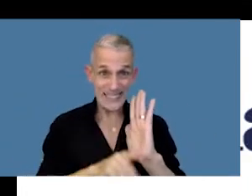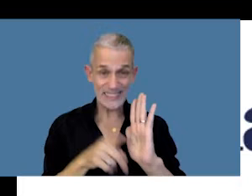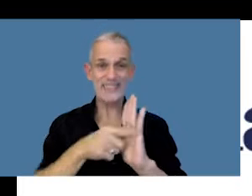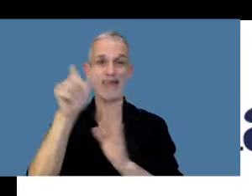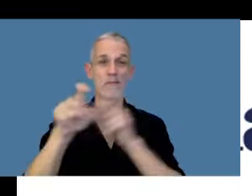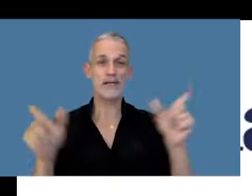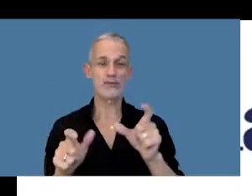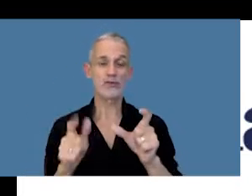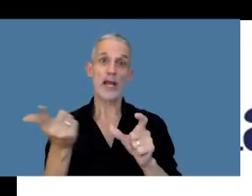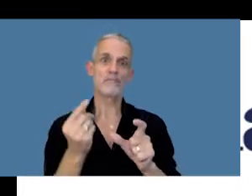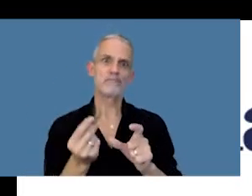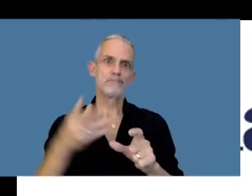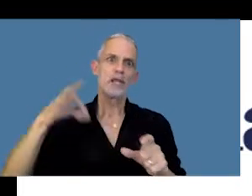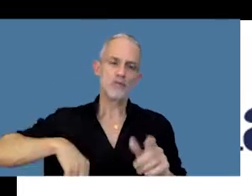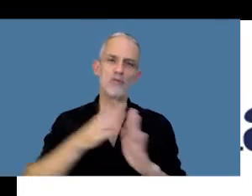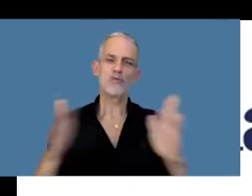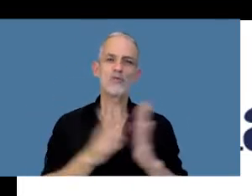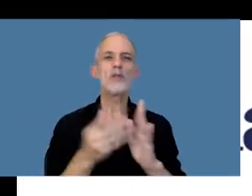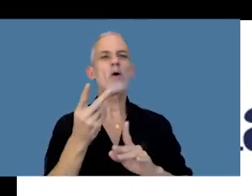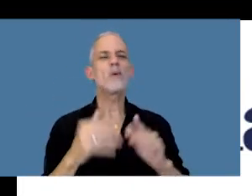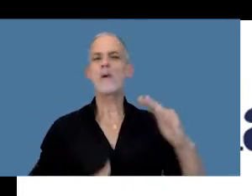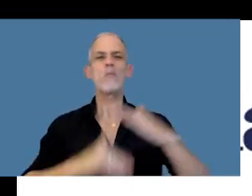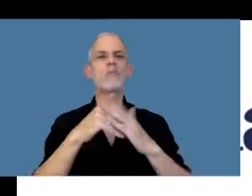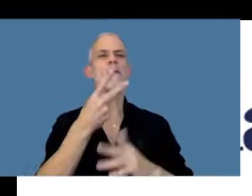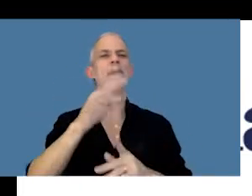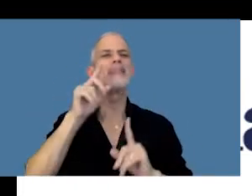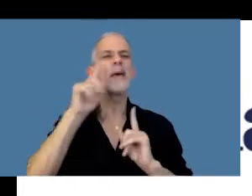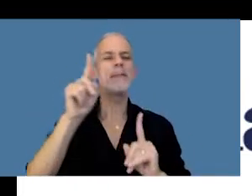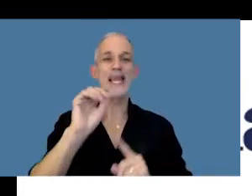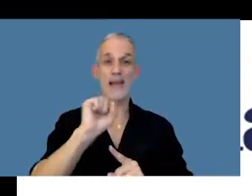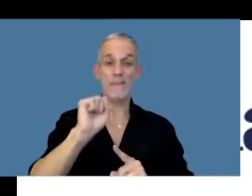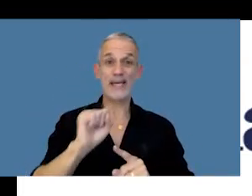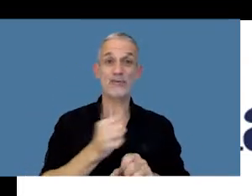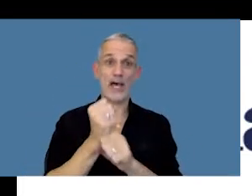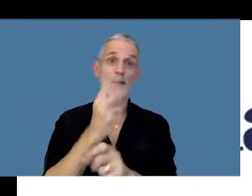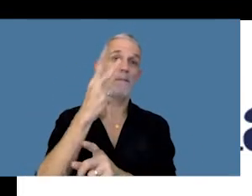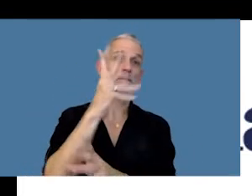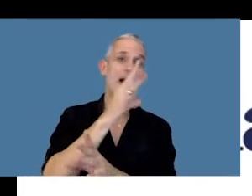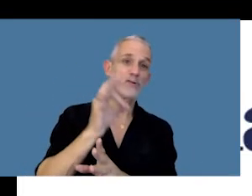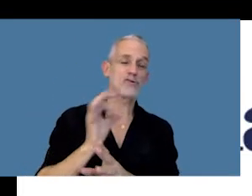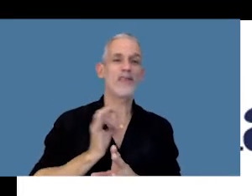dependencia que no supere los 20.000 pesos a marzo del 2022.